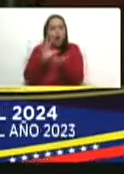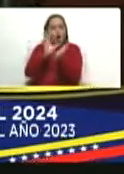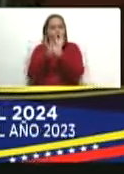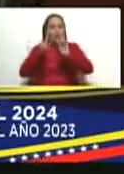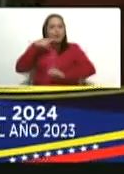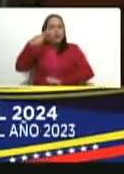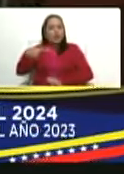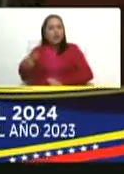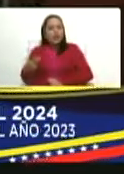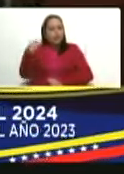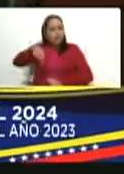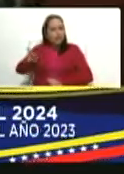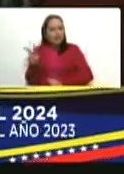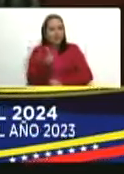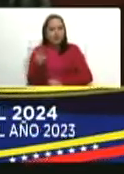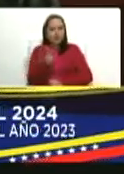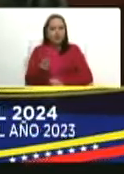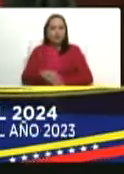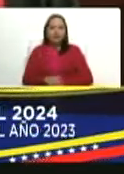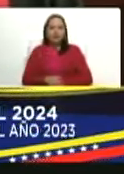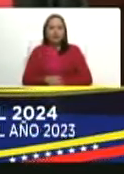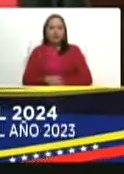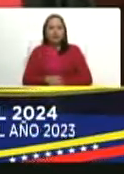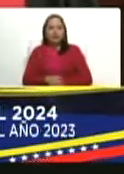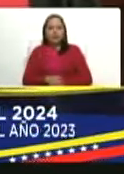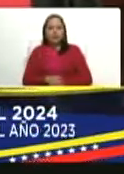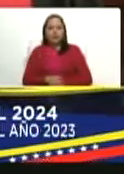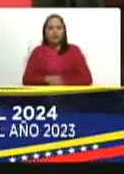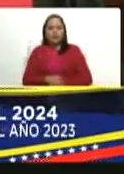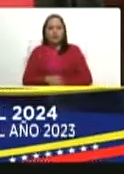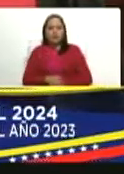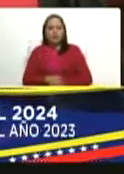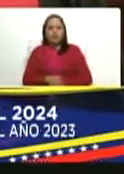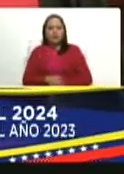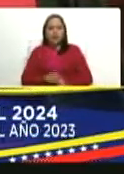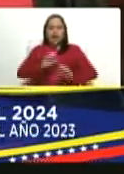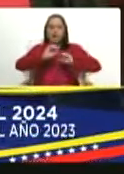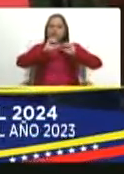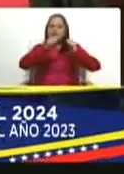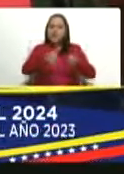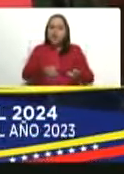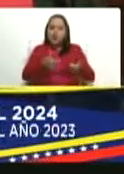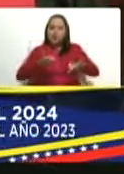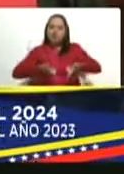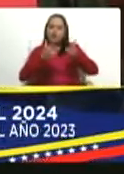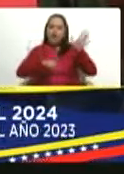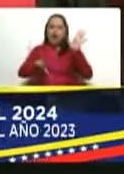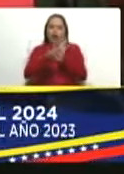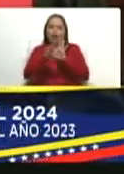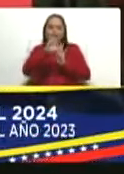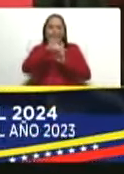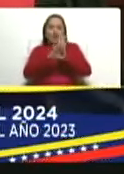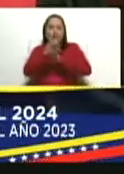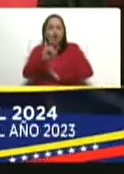geopolíticos en nuestro país. A partir de la promulgación de la Constitución